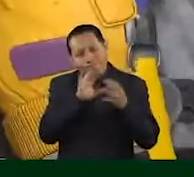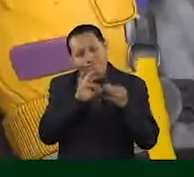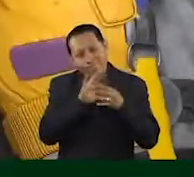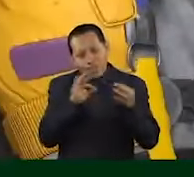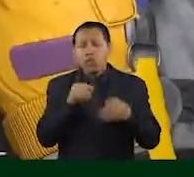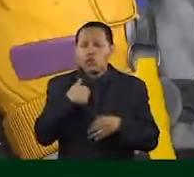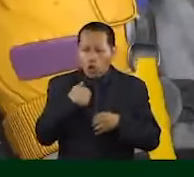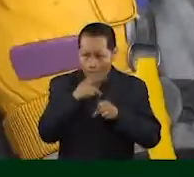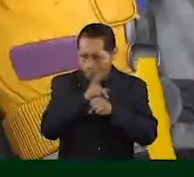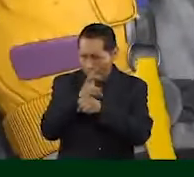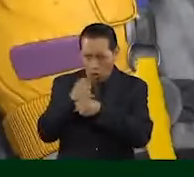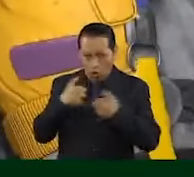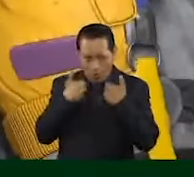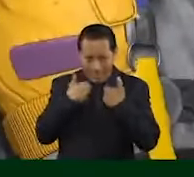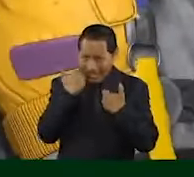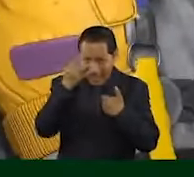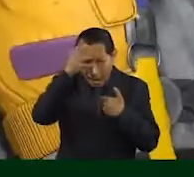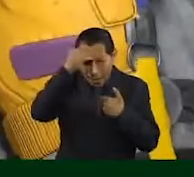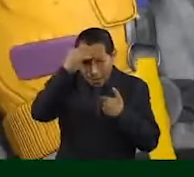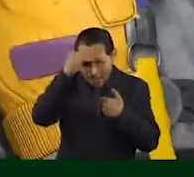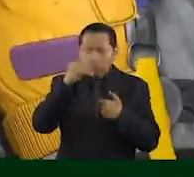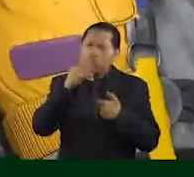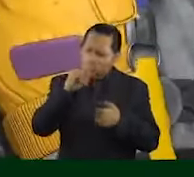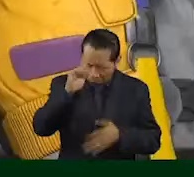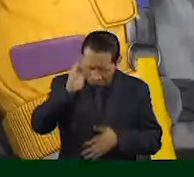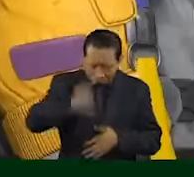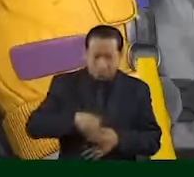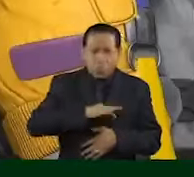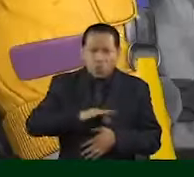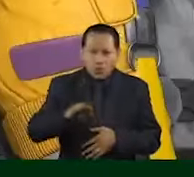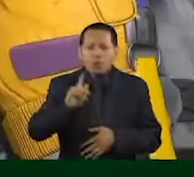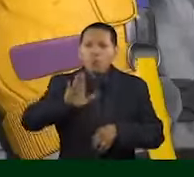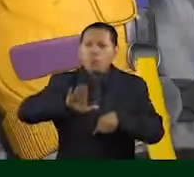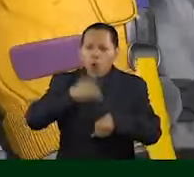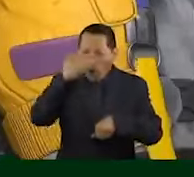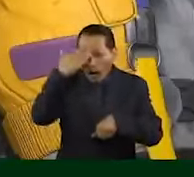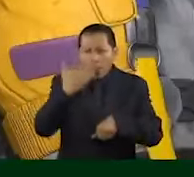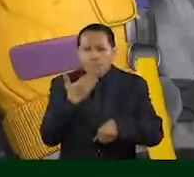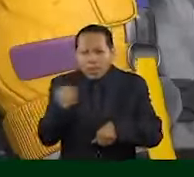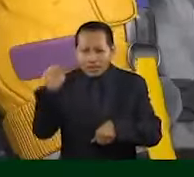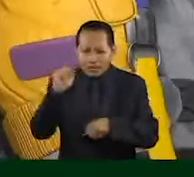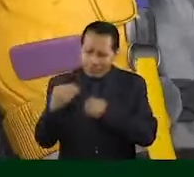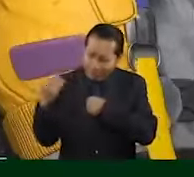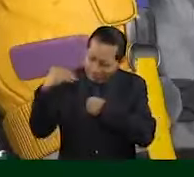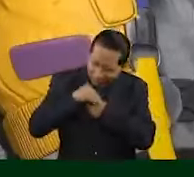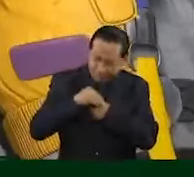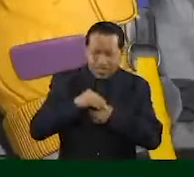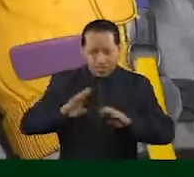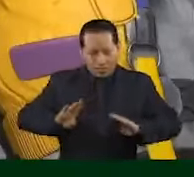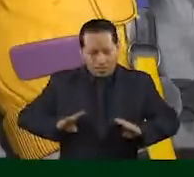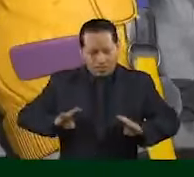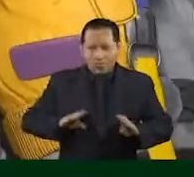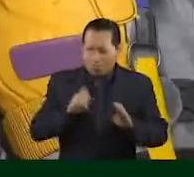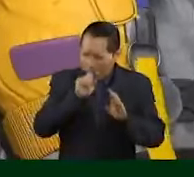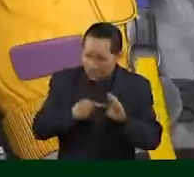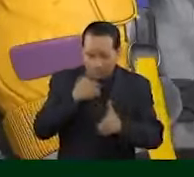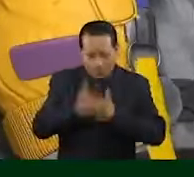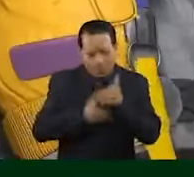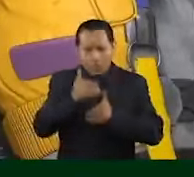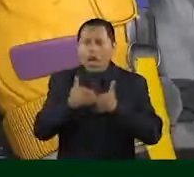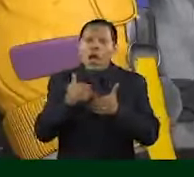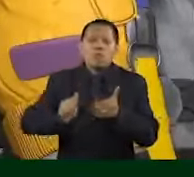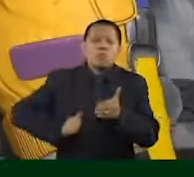quieran jugar, que quieran aprender, que van a saber muchas habilidades y van a desarrollar muchísima personalidad, que lo aprovechen, que lo